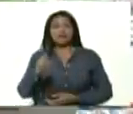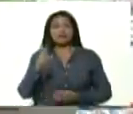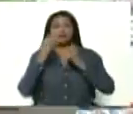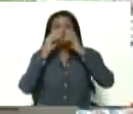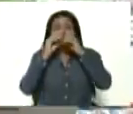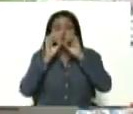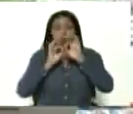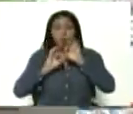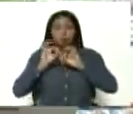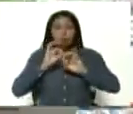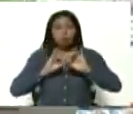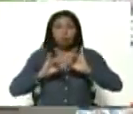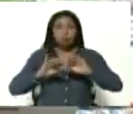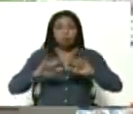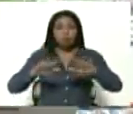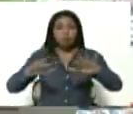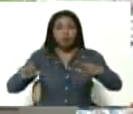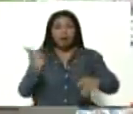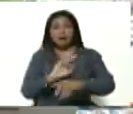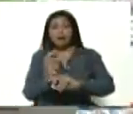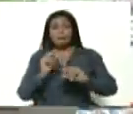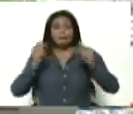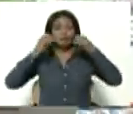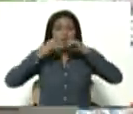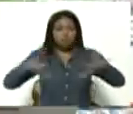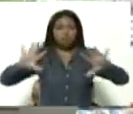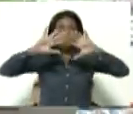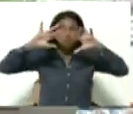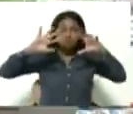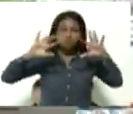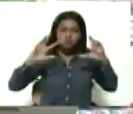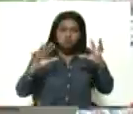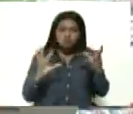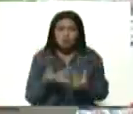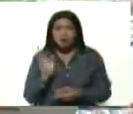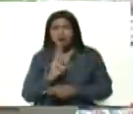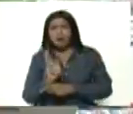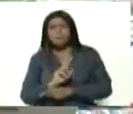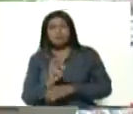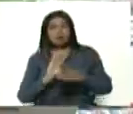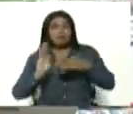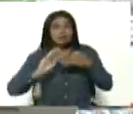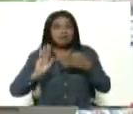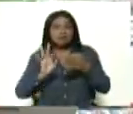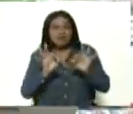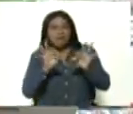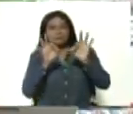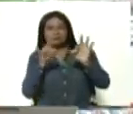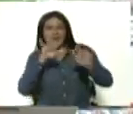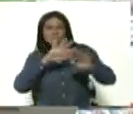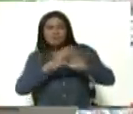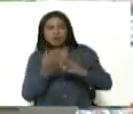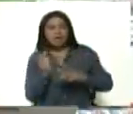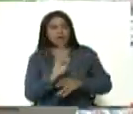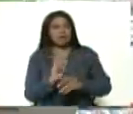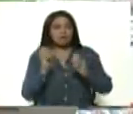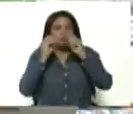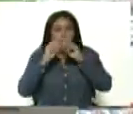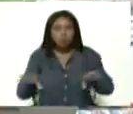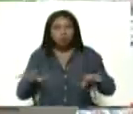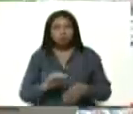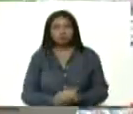se transmite muy rápido. Es una pandemia que tiene características particulares y de las cuales